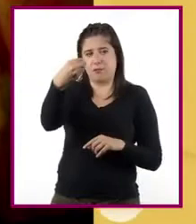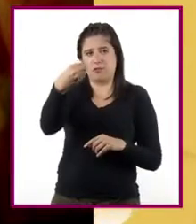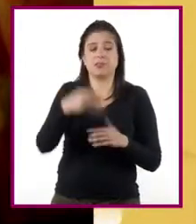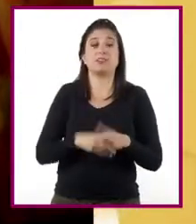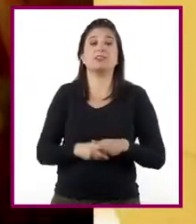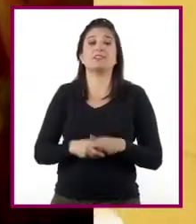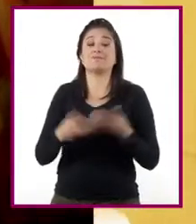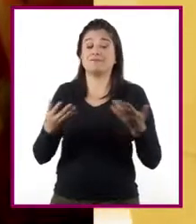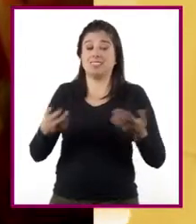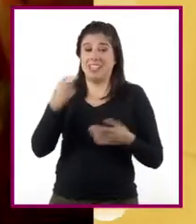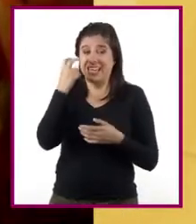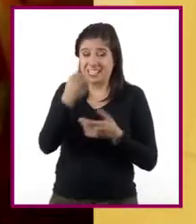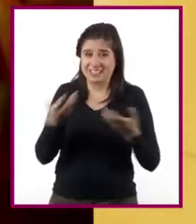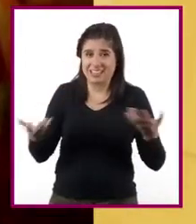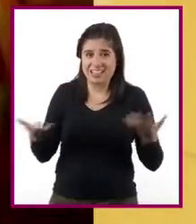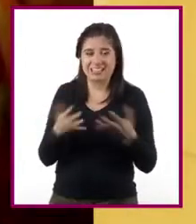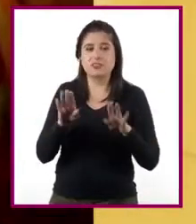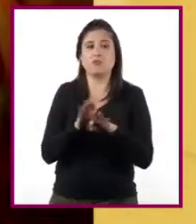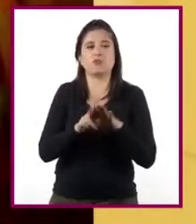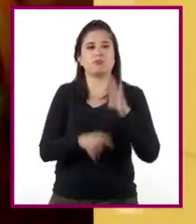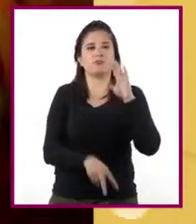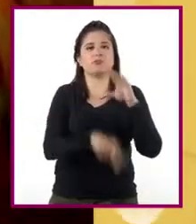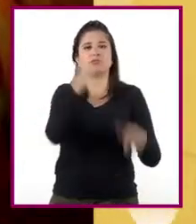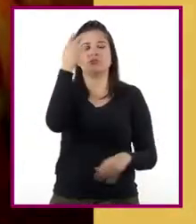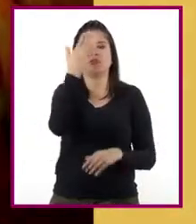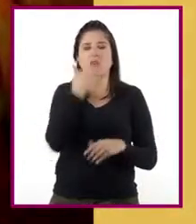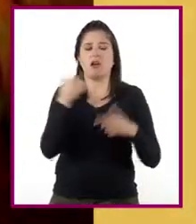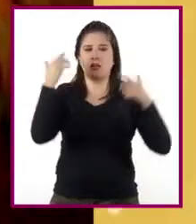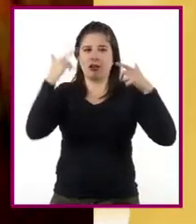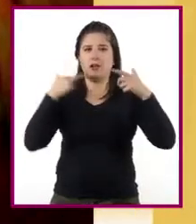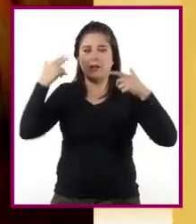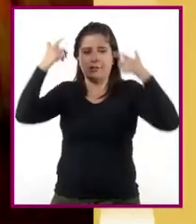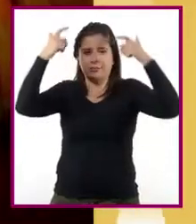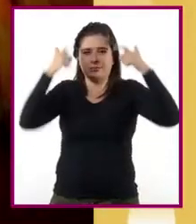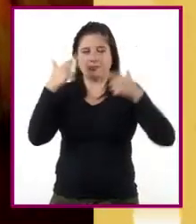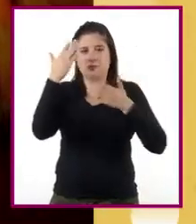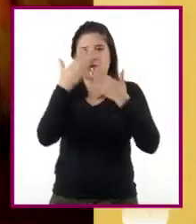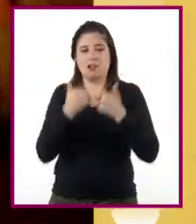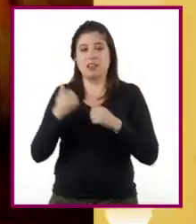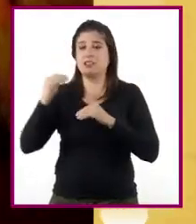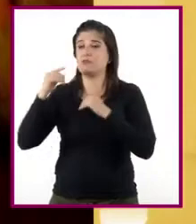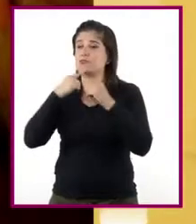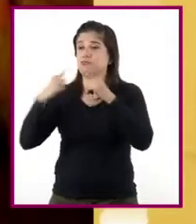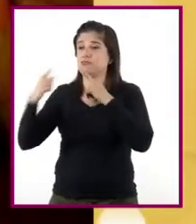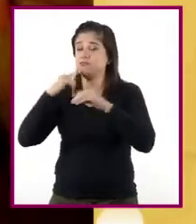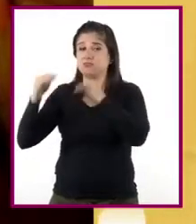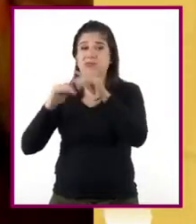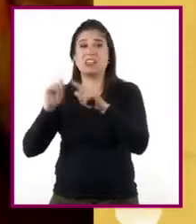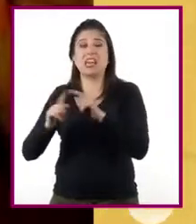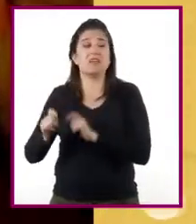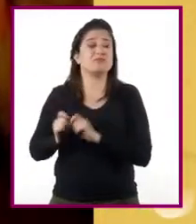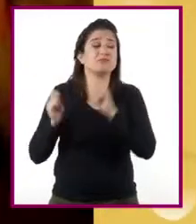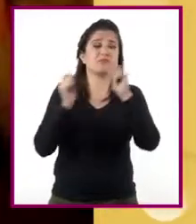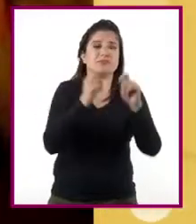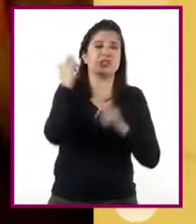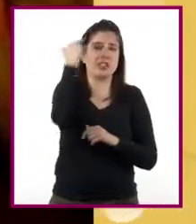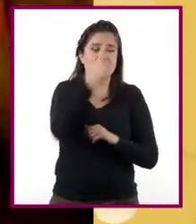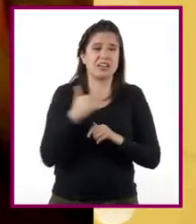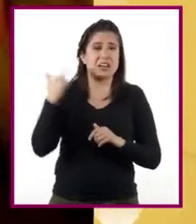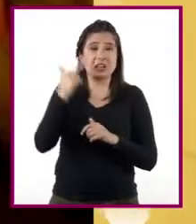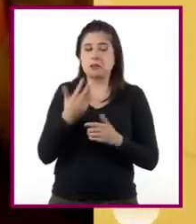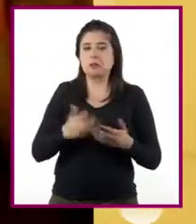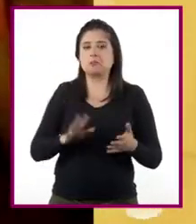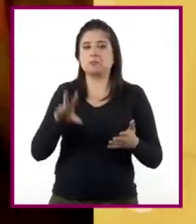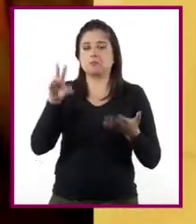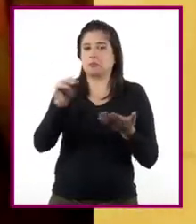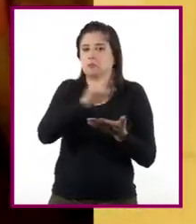Bonaparte. Esto crea vacío de poder en España. Se discute en quién recae la autoridad en ausencia del rey, no se reconoce